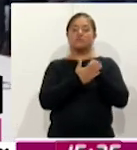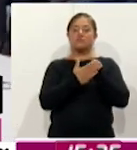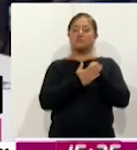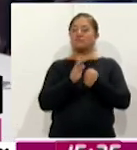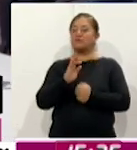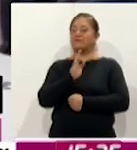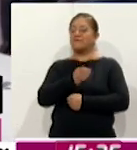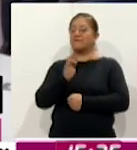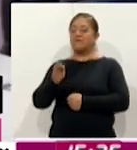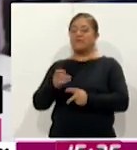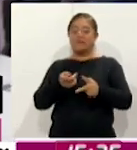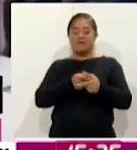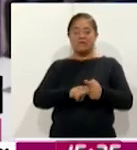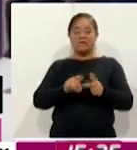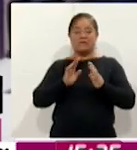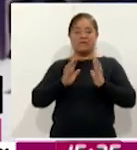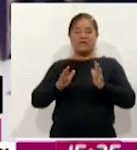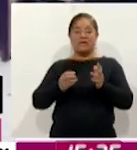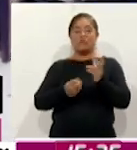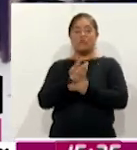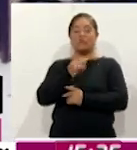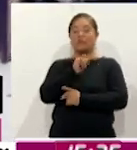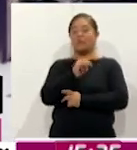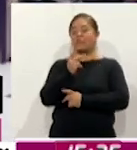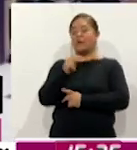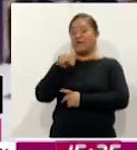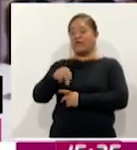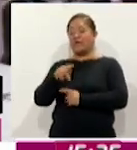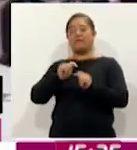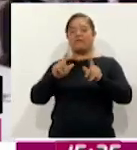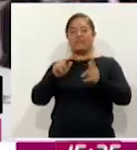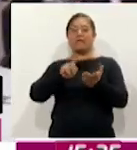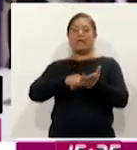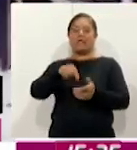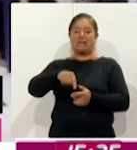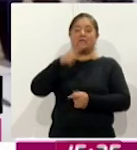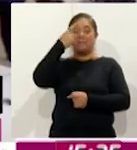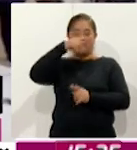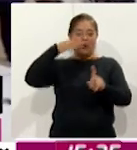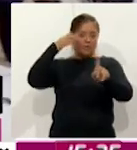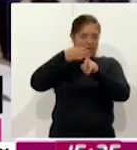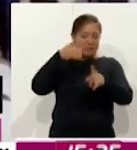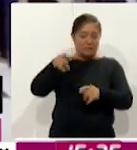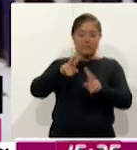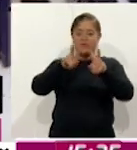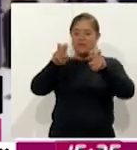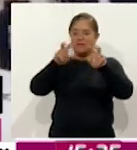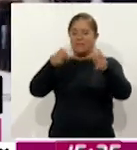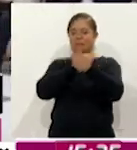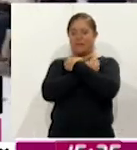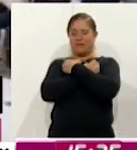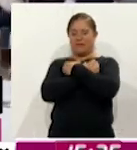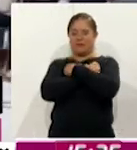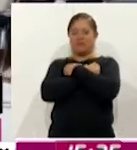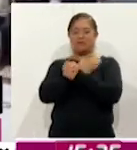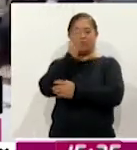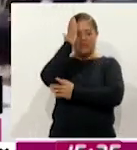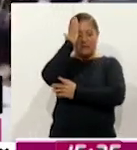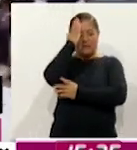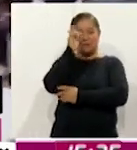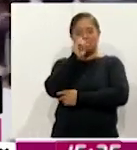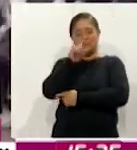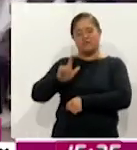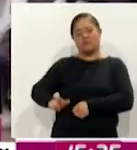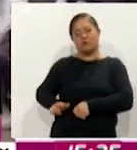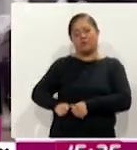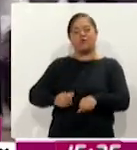iniciará la construcción de la nueva sede del IPN en Tlaxcala como uno de los objetivos en materia de educación, encabezados también por el